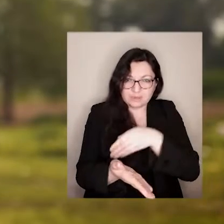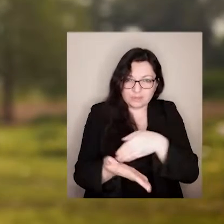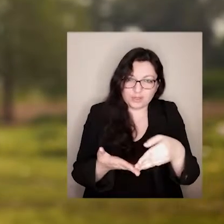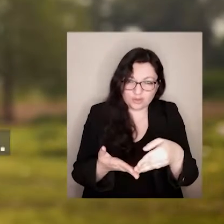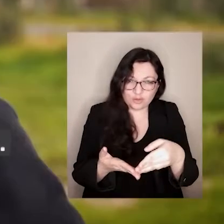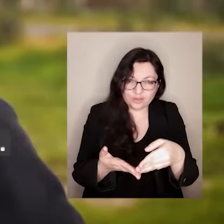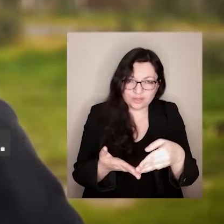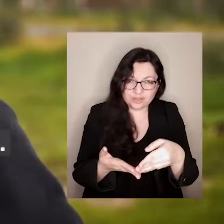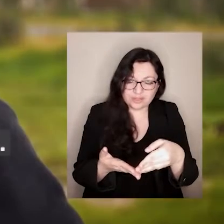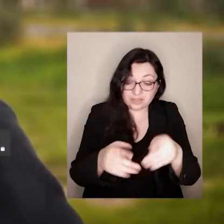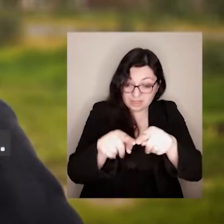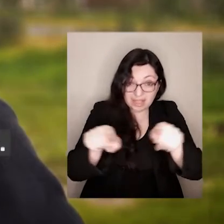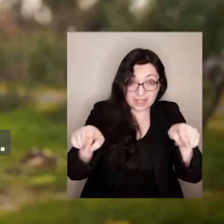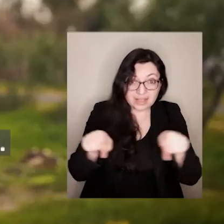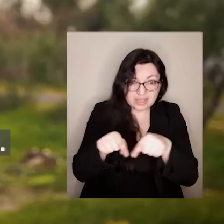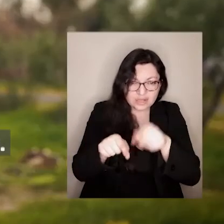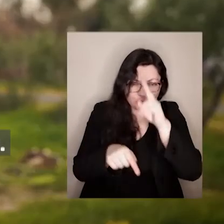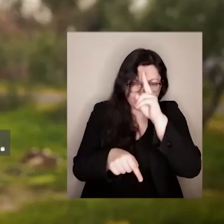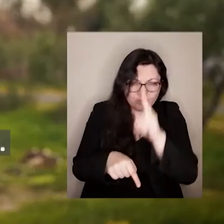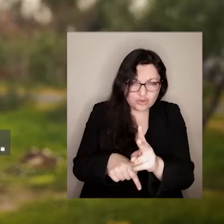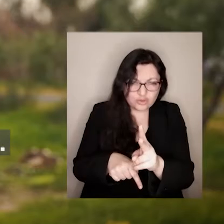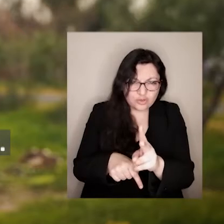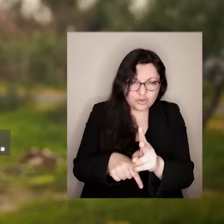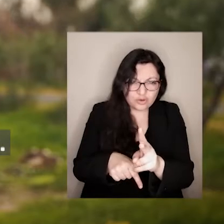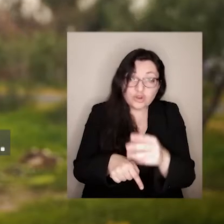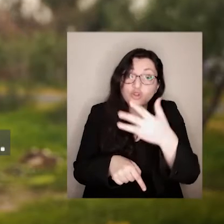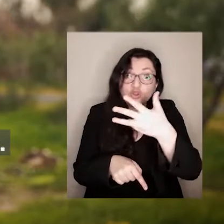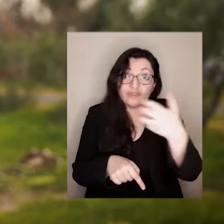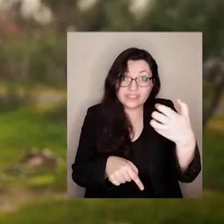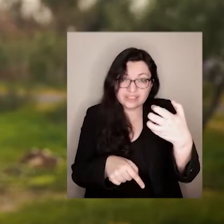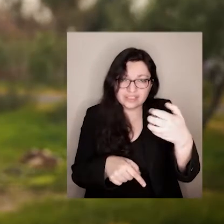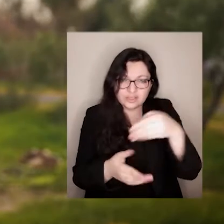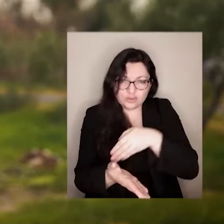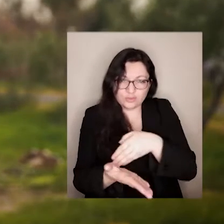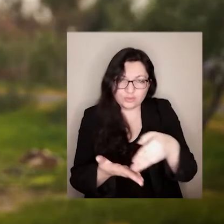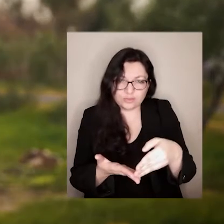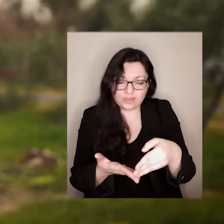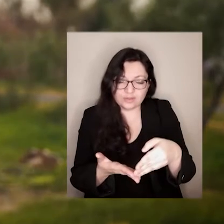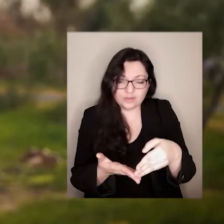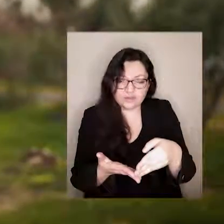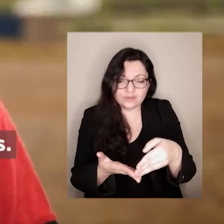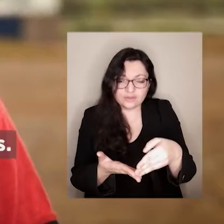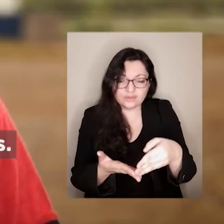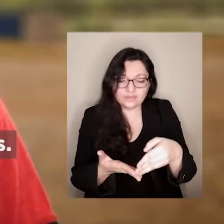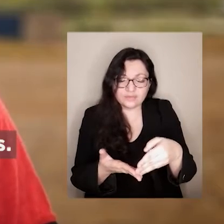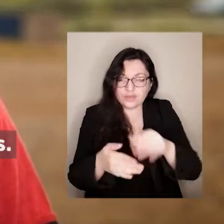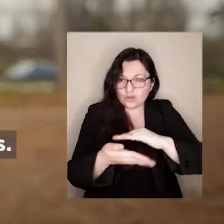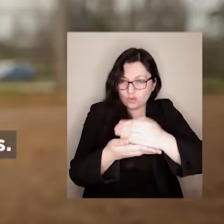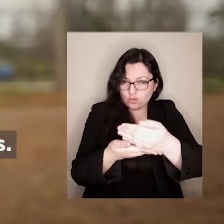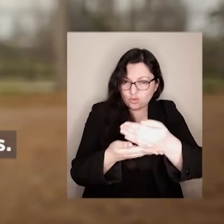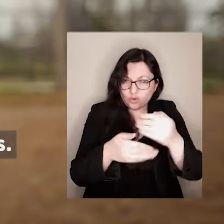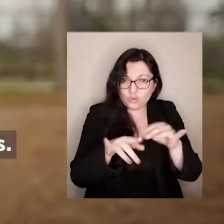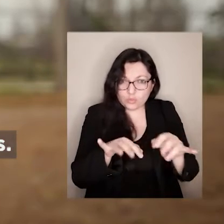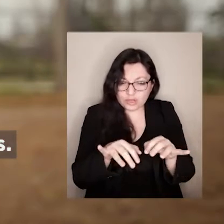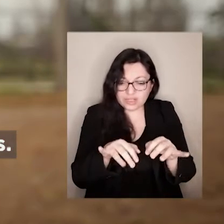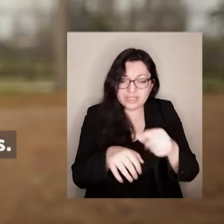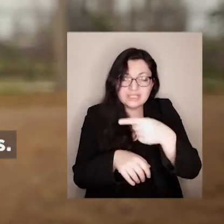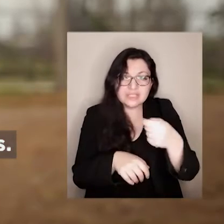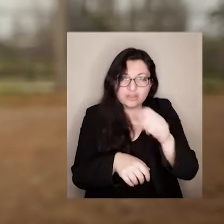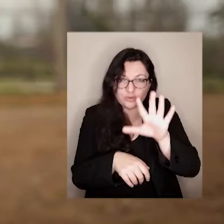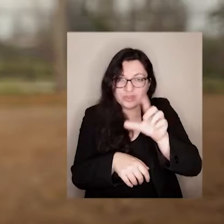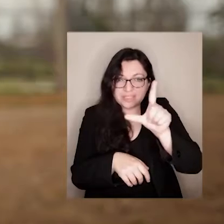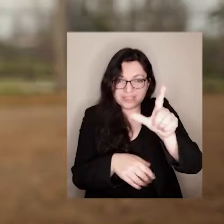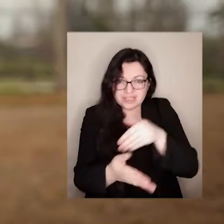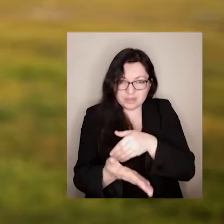El salón de honor costará 900 millones. computadores, 157